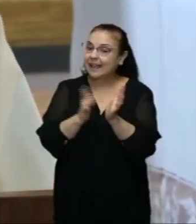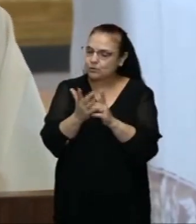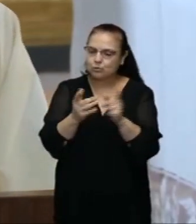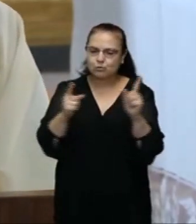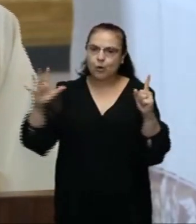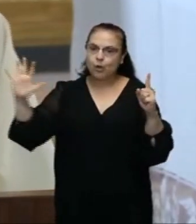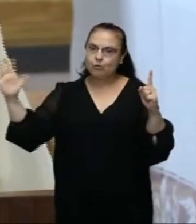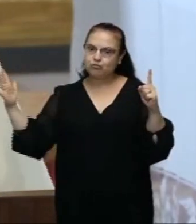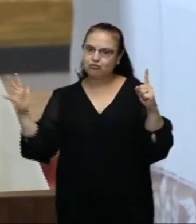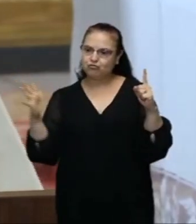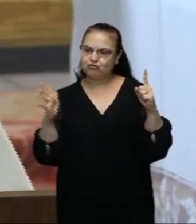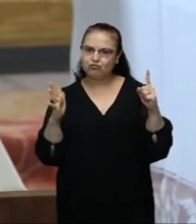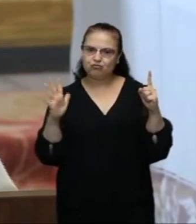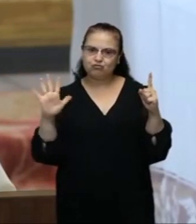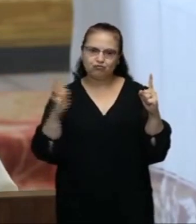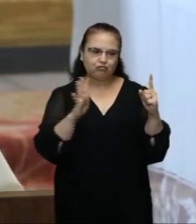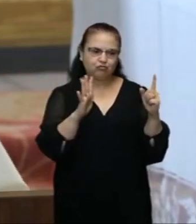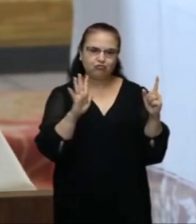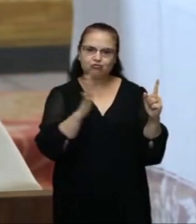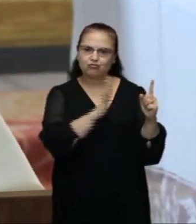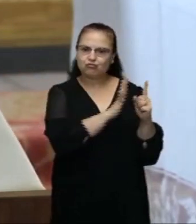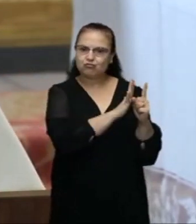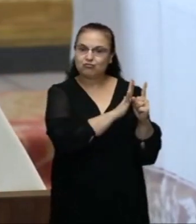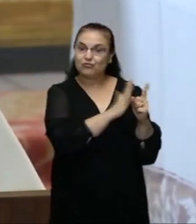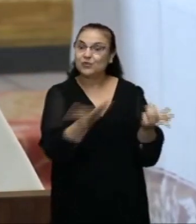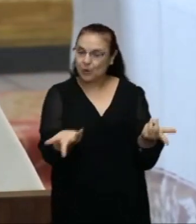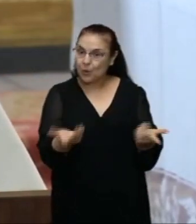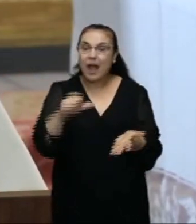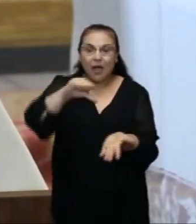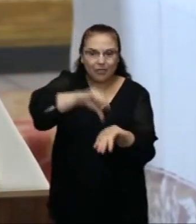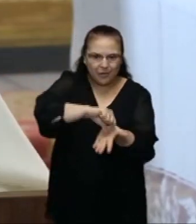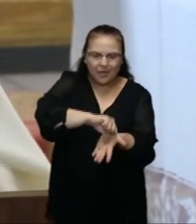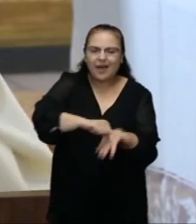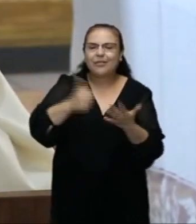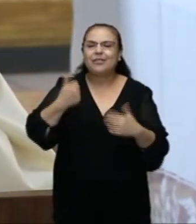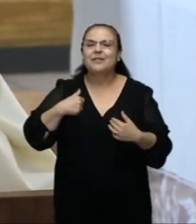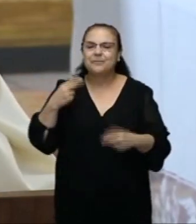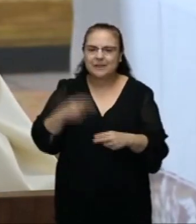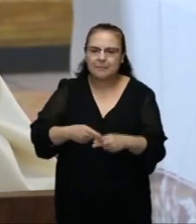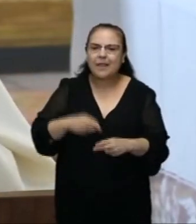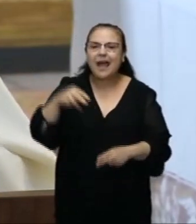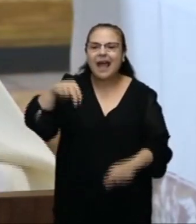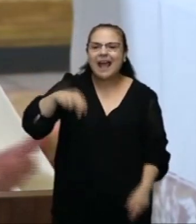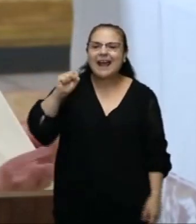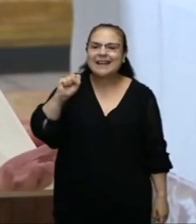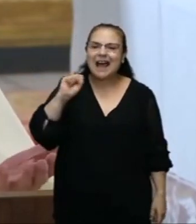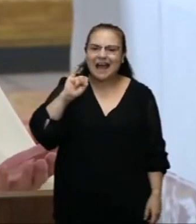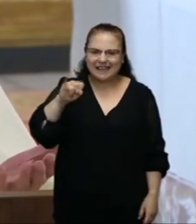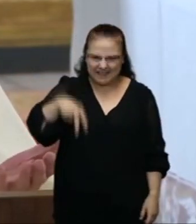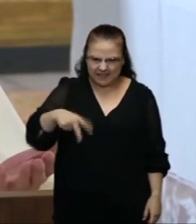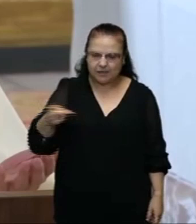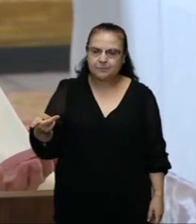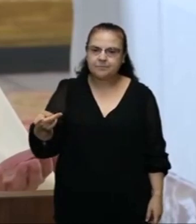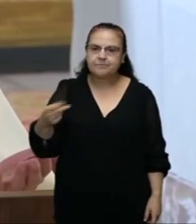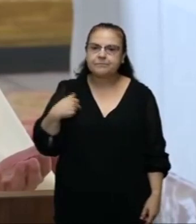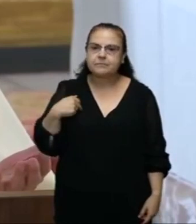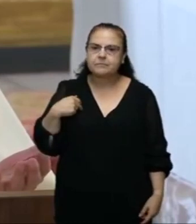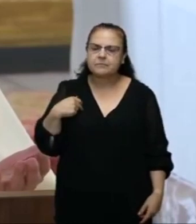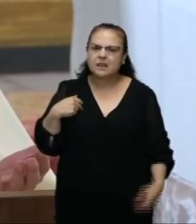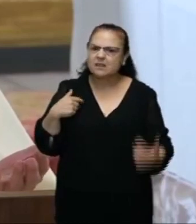pueblo, una ciudad llamada Naín, dice San Lucas, se encuentra con un